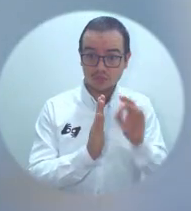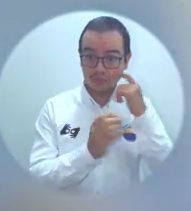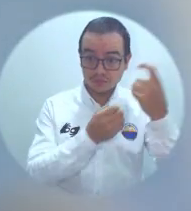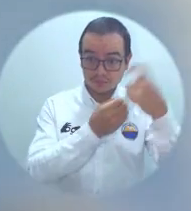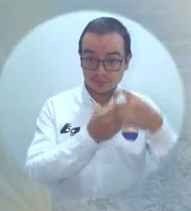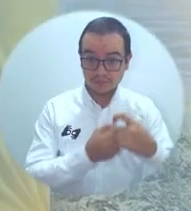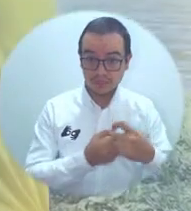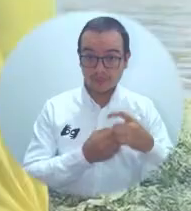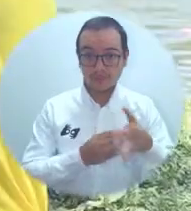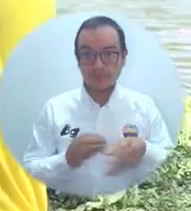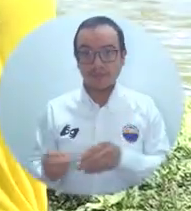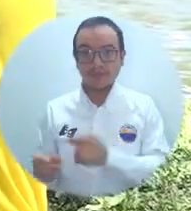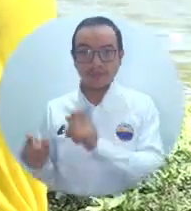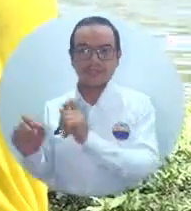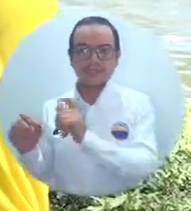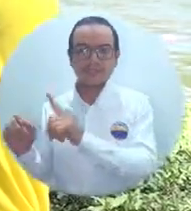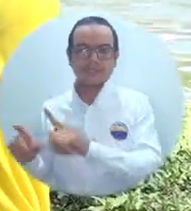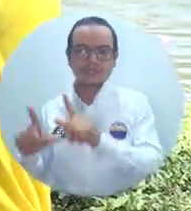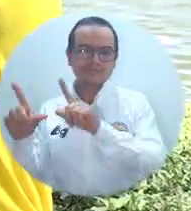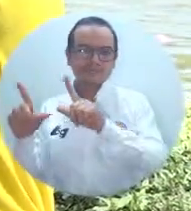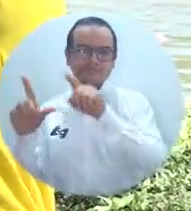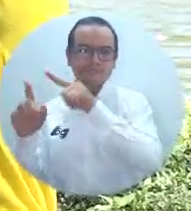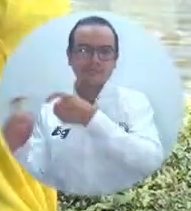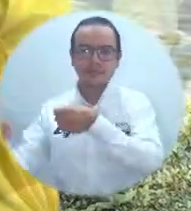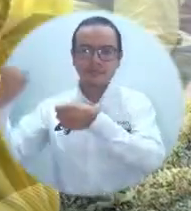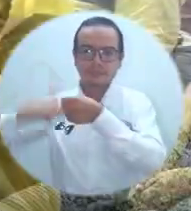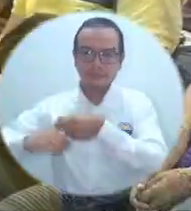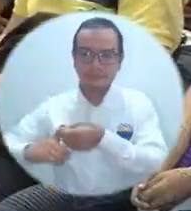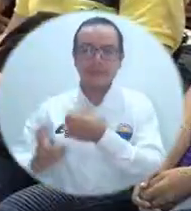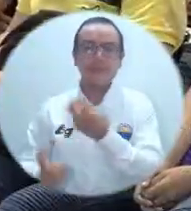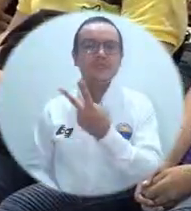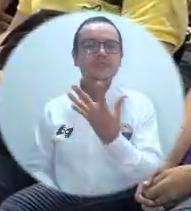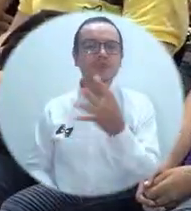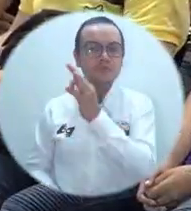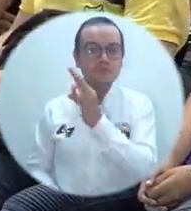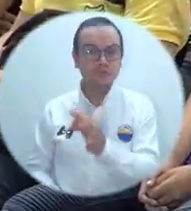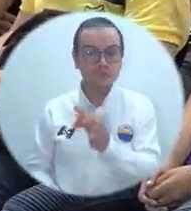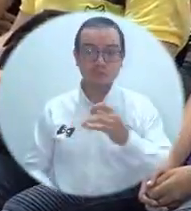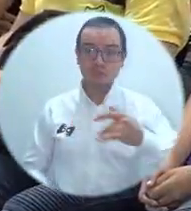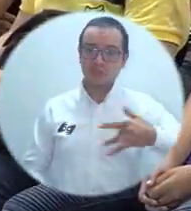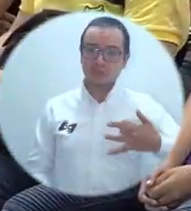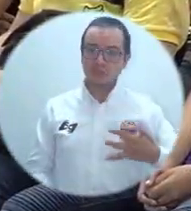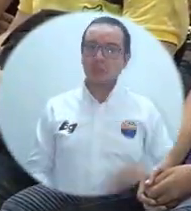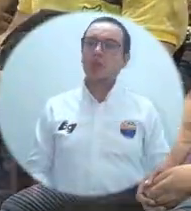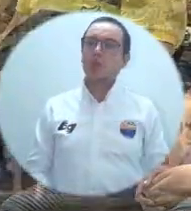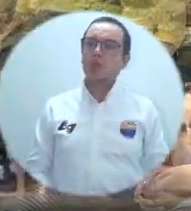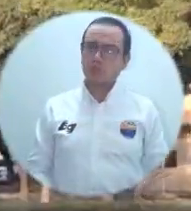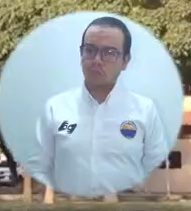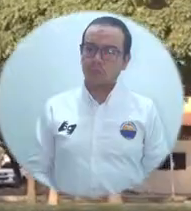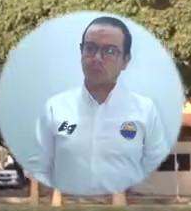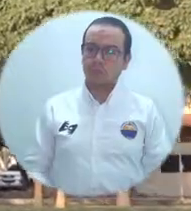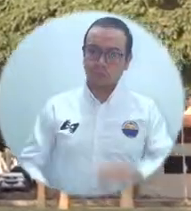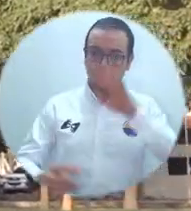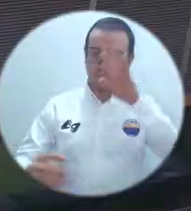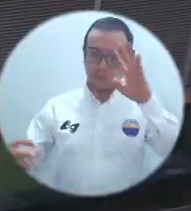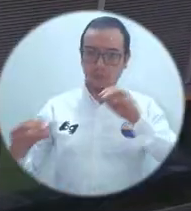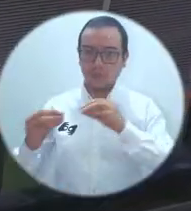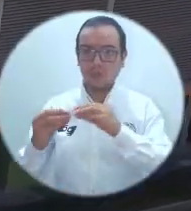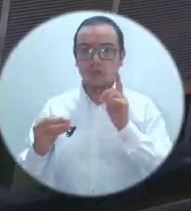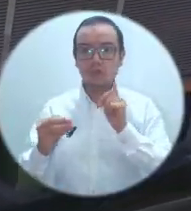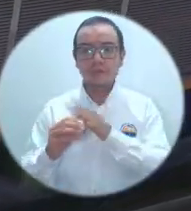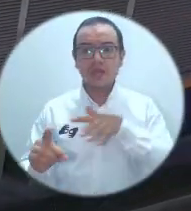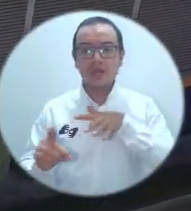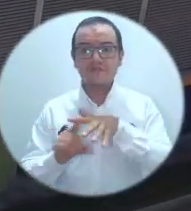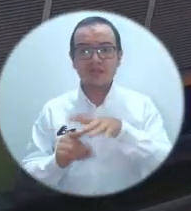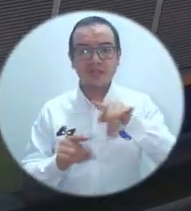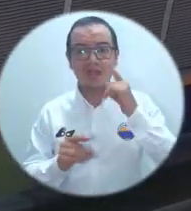a un 50% y a los estudiantes de posgrado en un 25%. Me parece una decisión